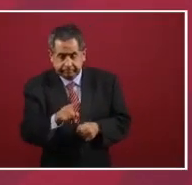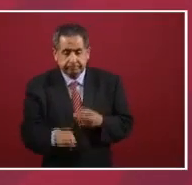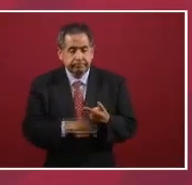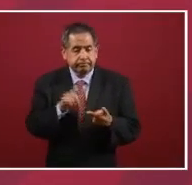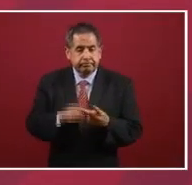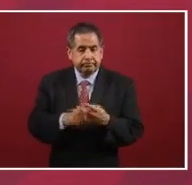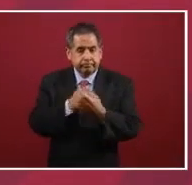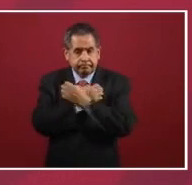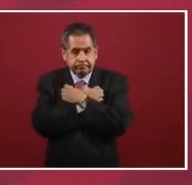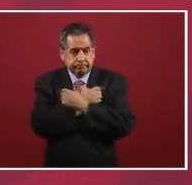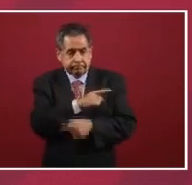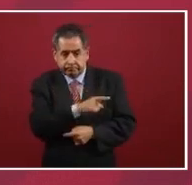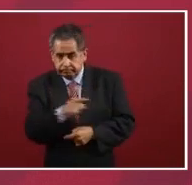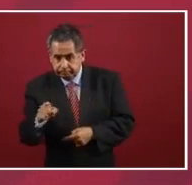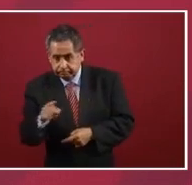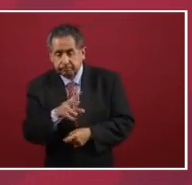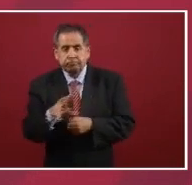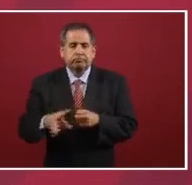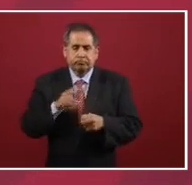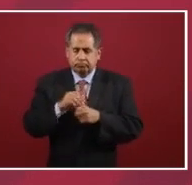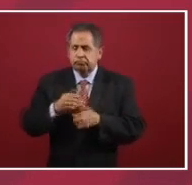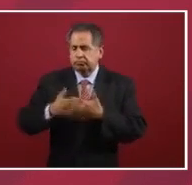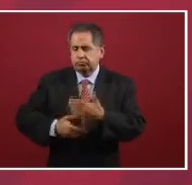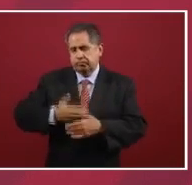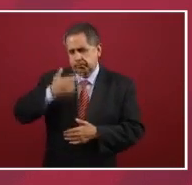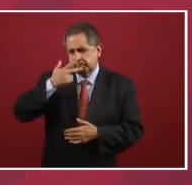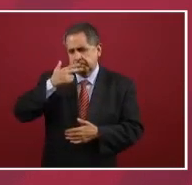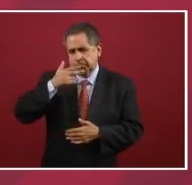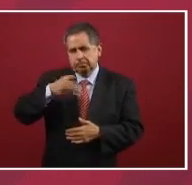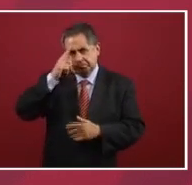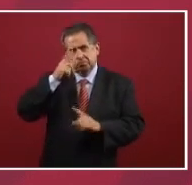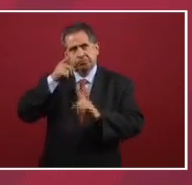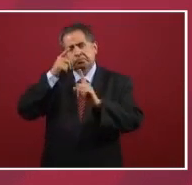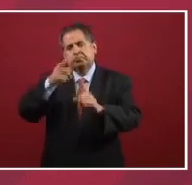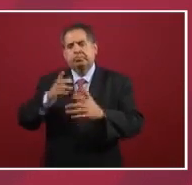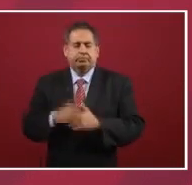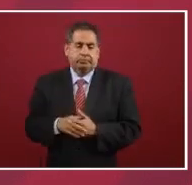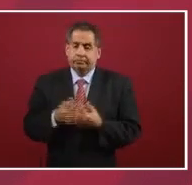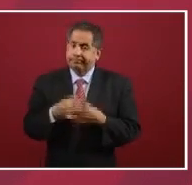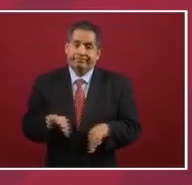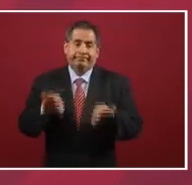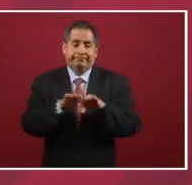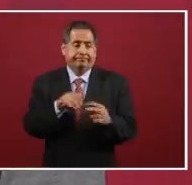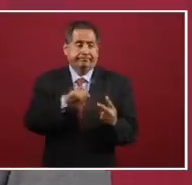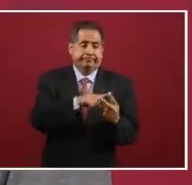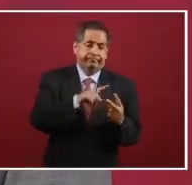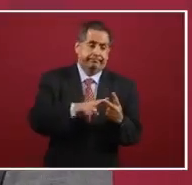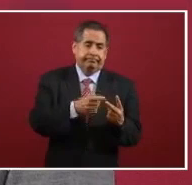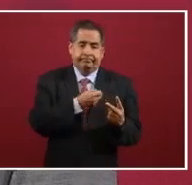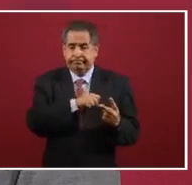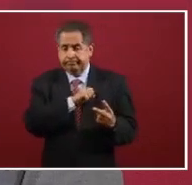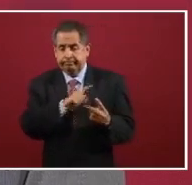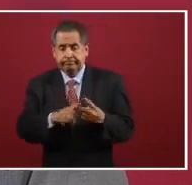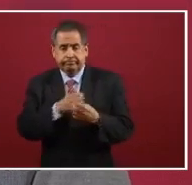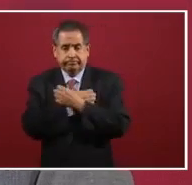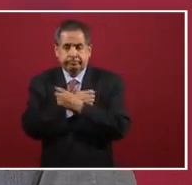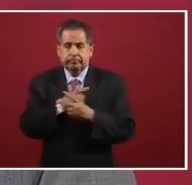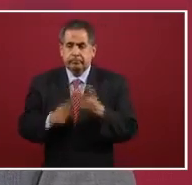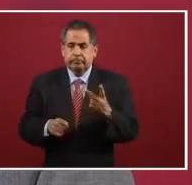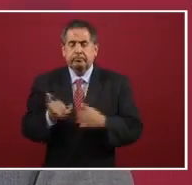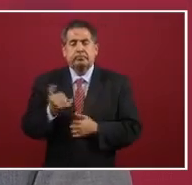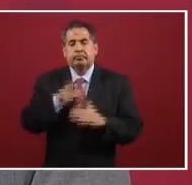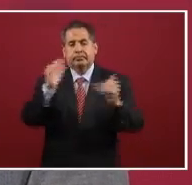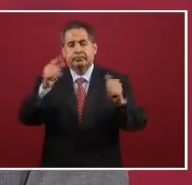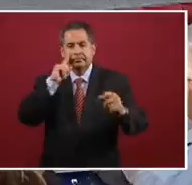de salud. Este es el propósito, son prioridades que tenemos. Y ahora sí,